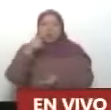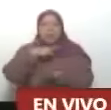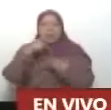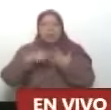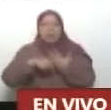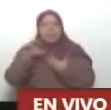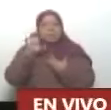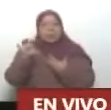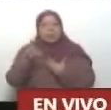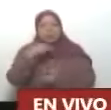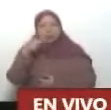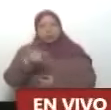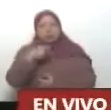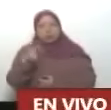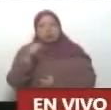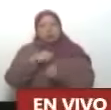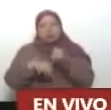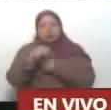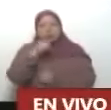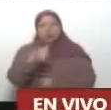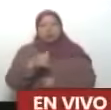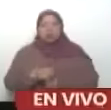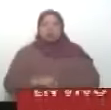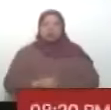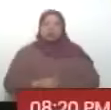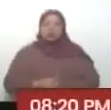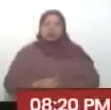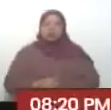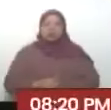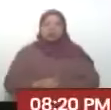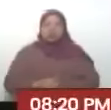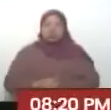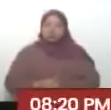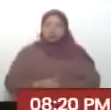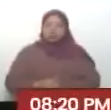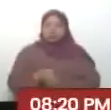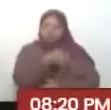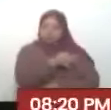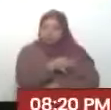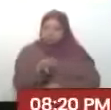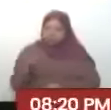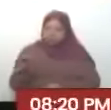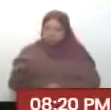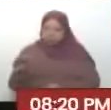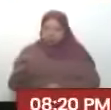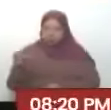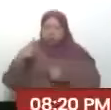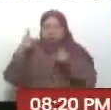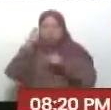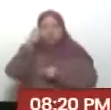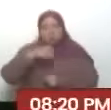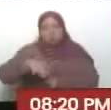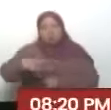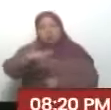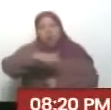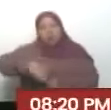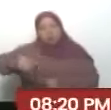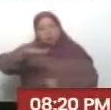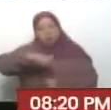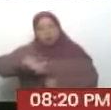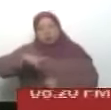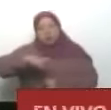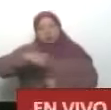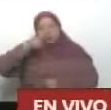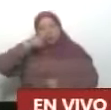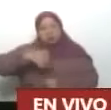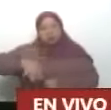partidos. Alfred Nazaret, la imagen correcta es la imagen de